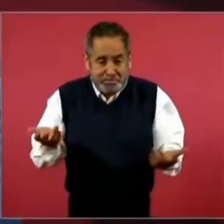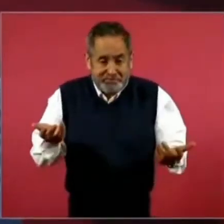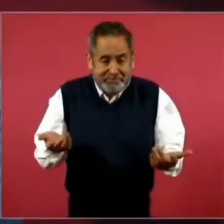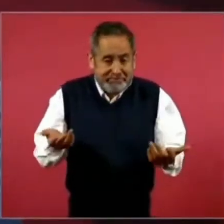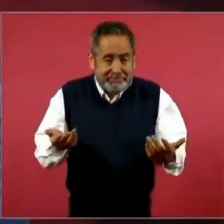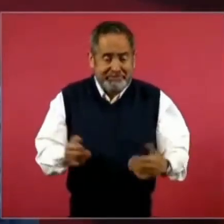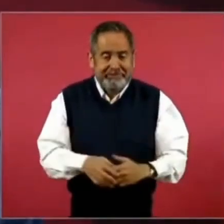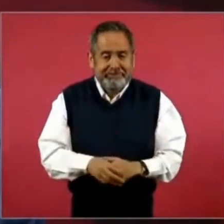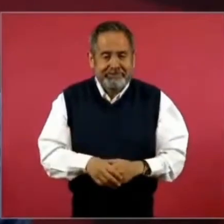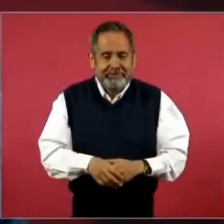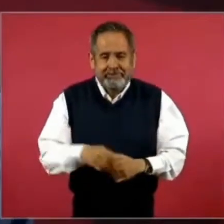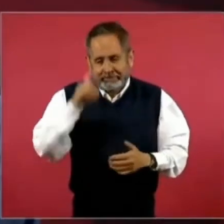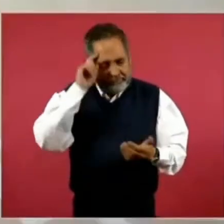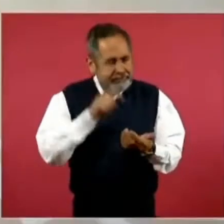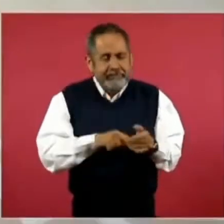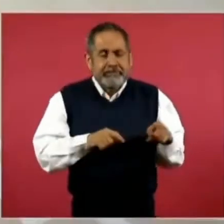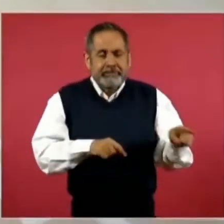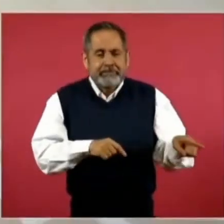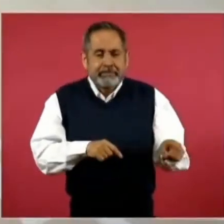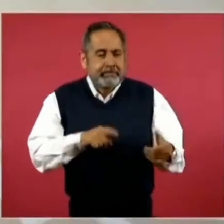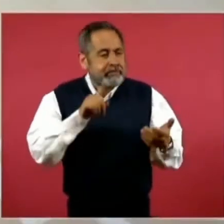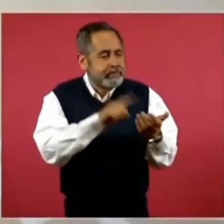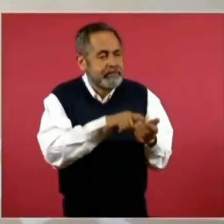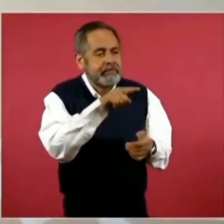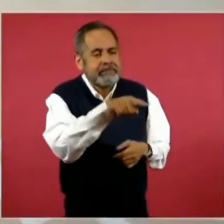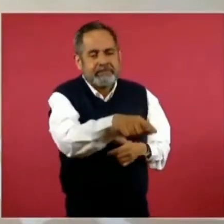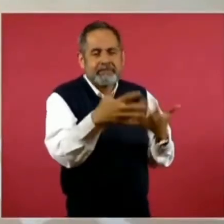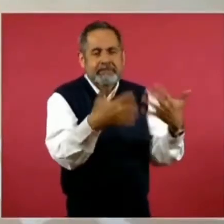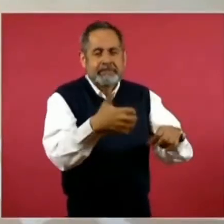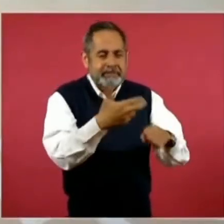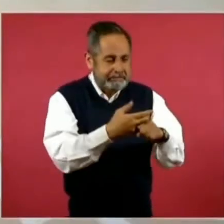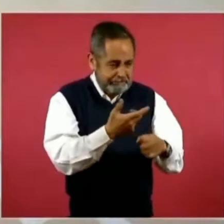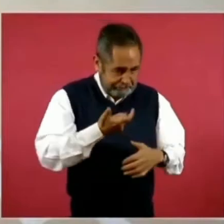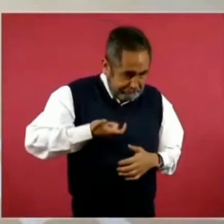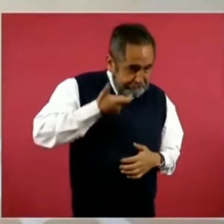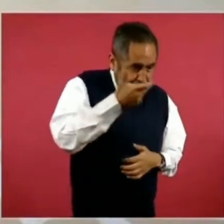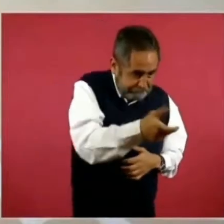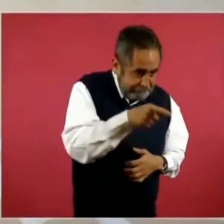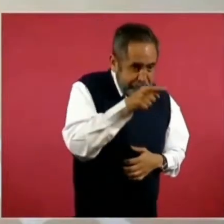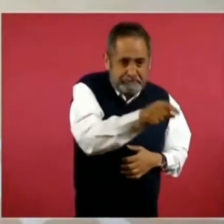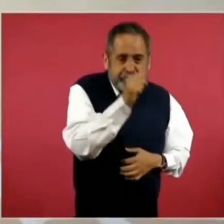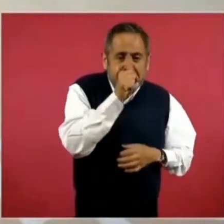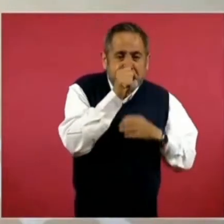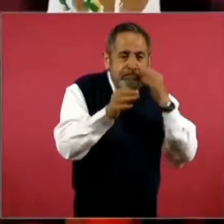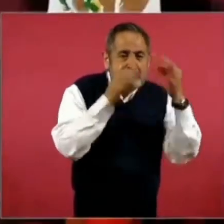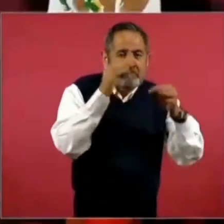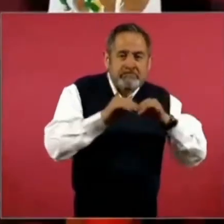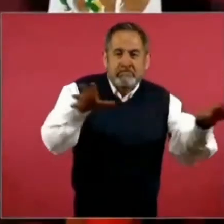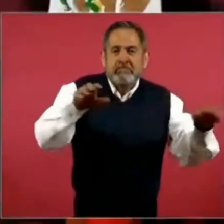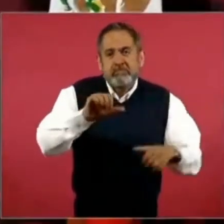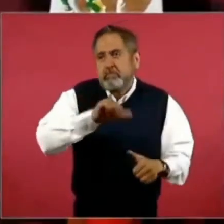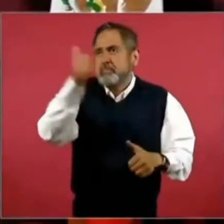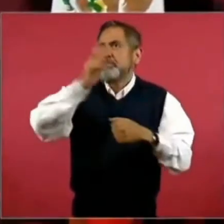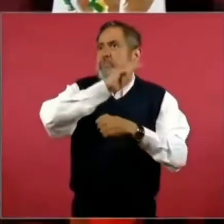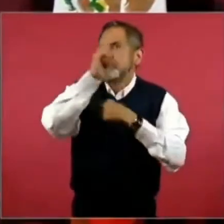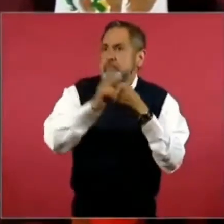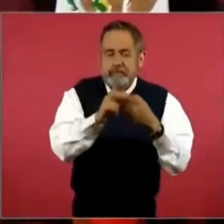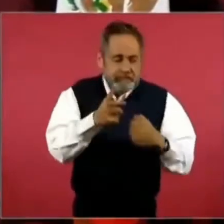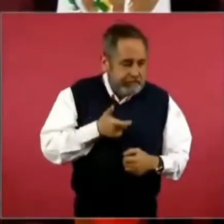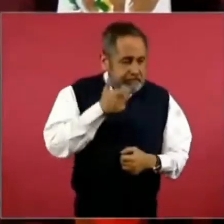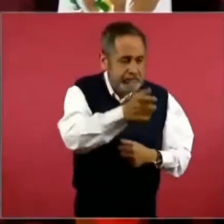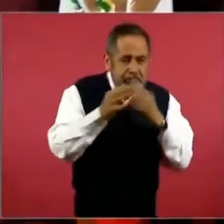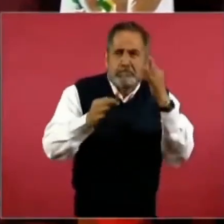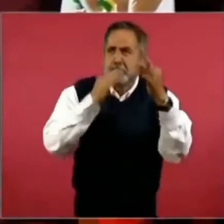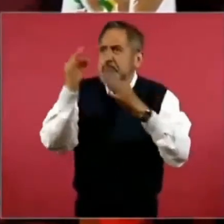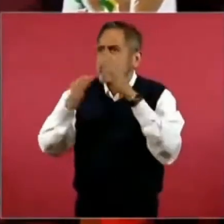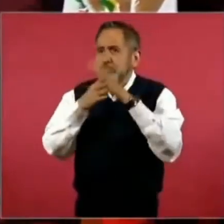este seguramente agencias de publicidad del extranjero promoviendo